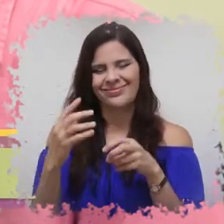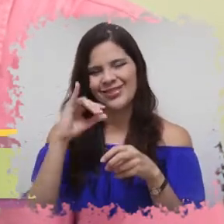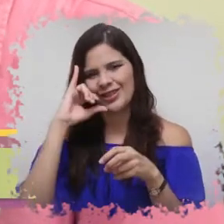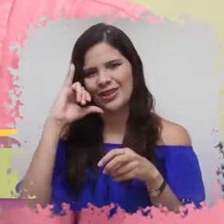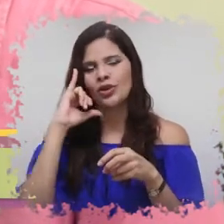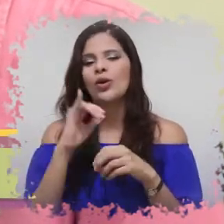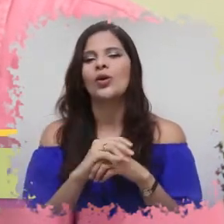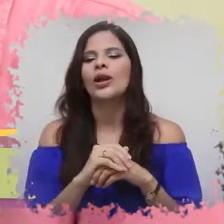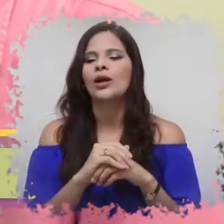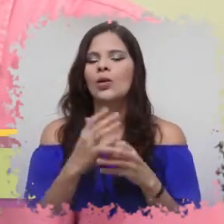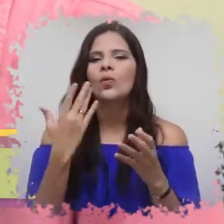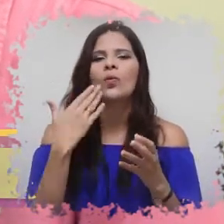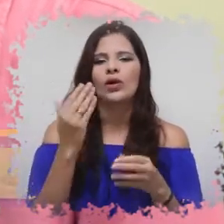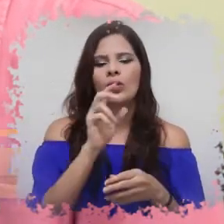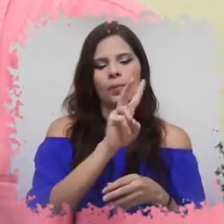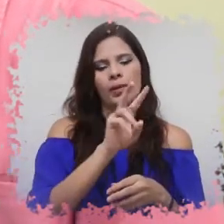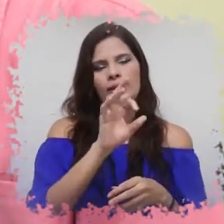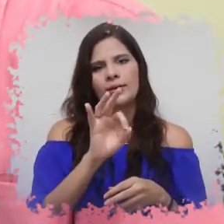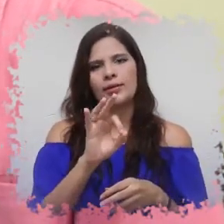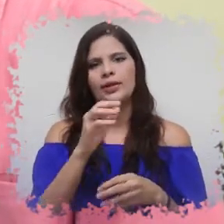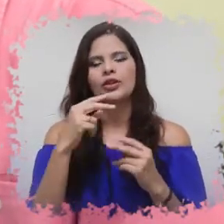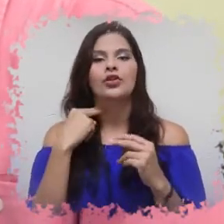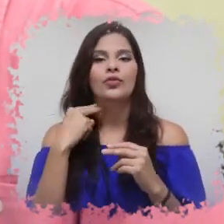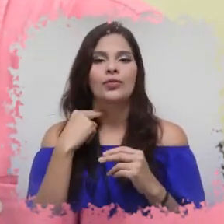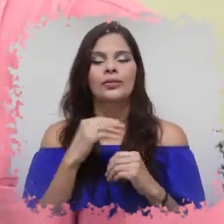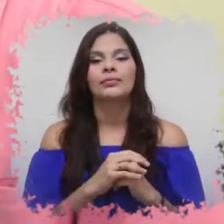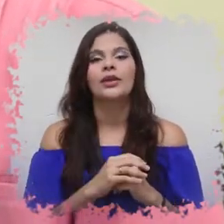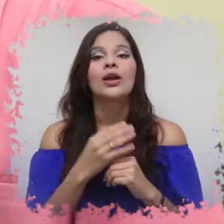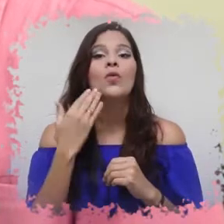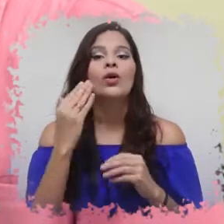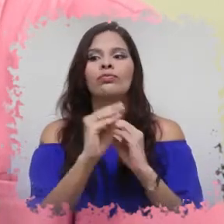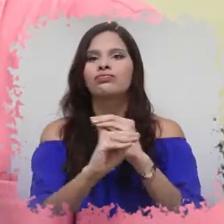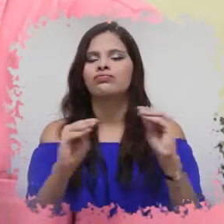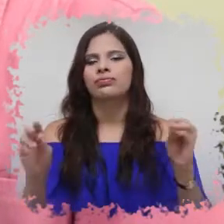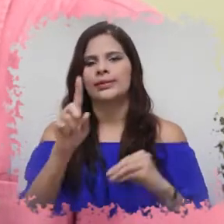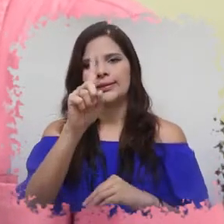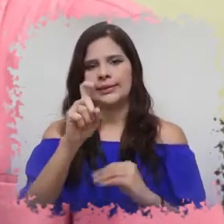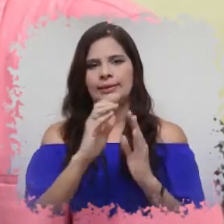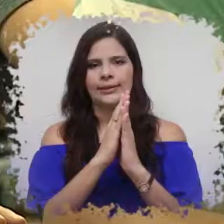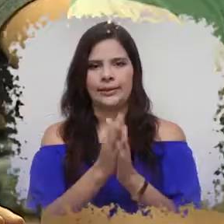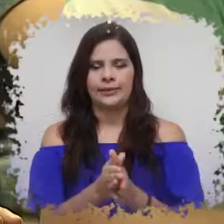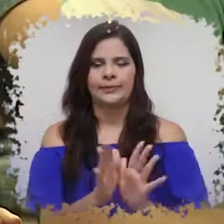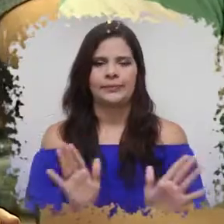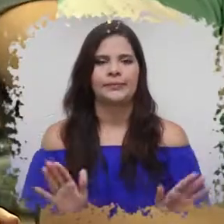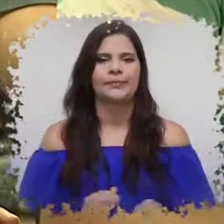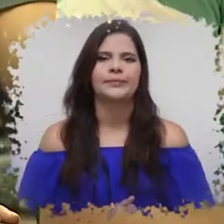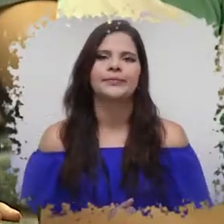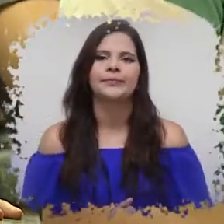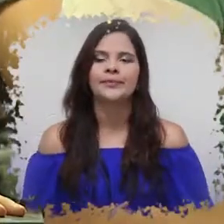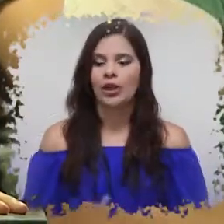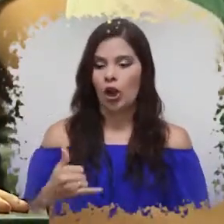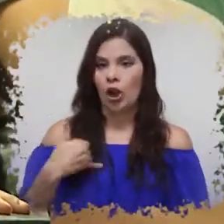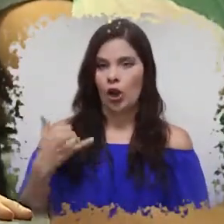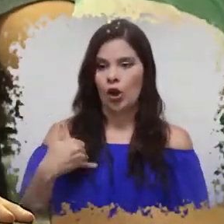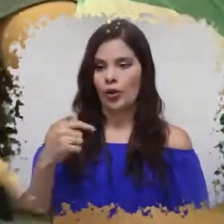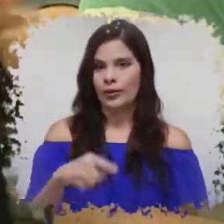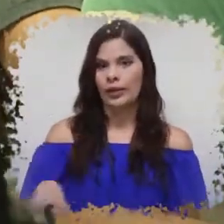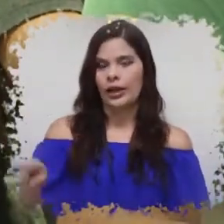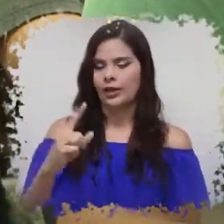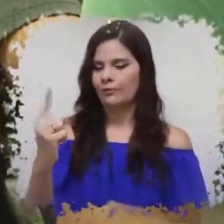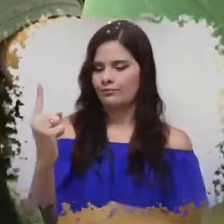día 23 al 30 de noviembre. Los resultados finales los publicaríamos el día 6 de diciembre. Los jóvenes que sean seleccionados